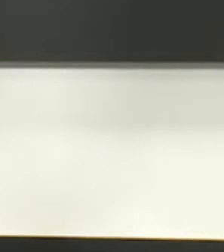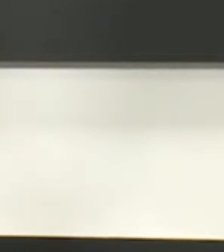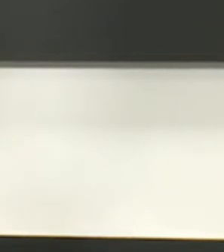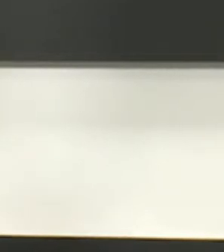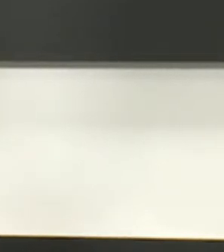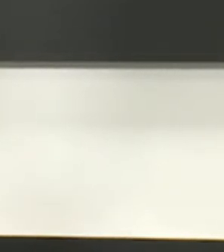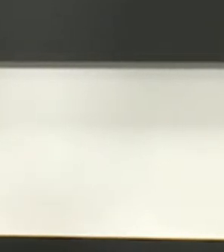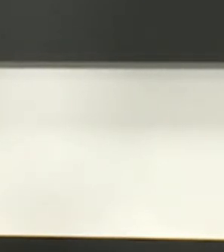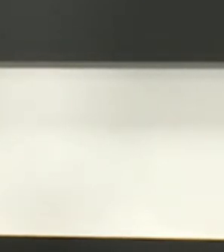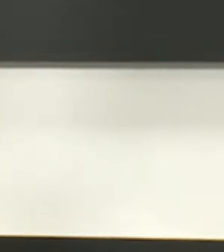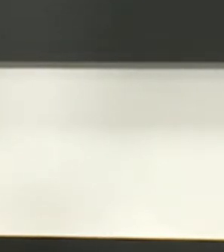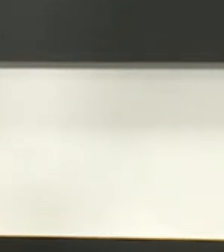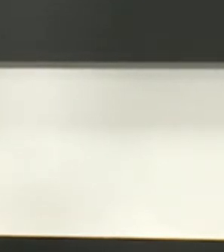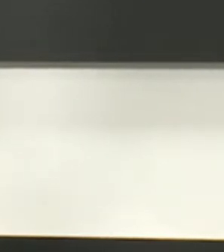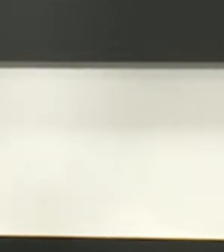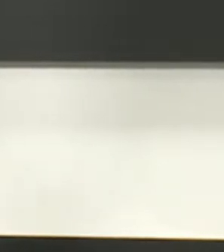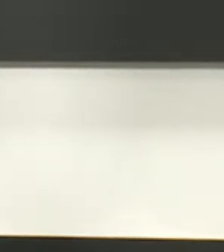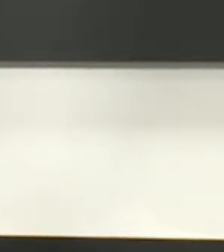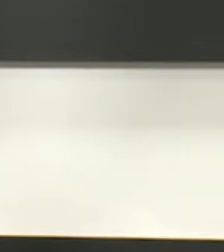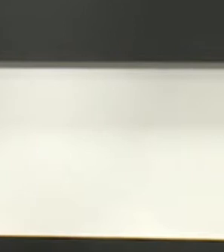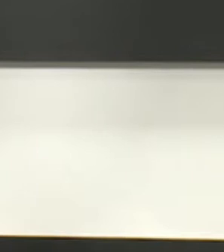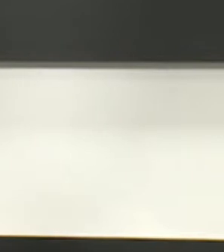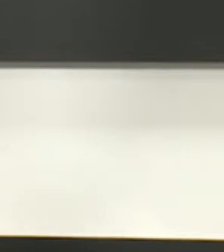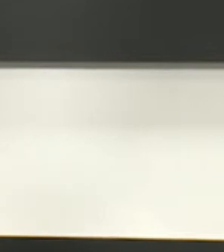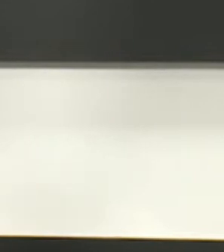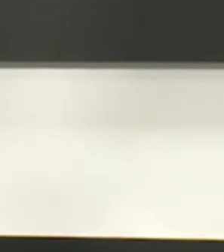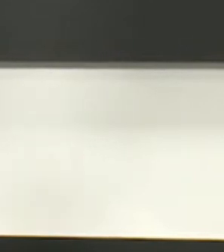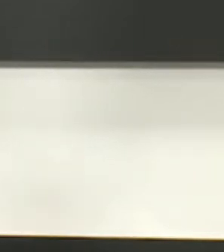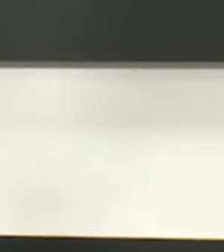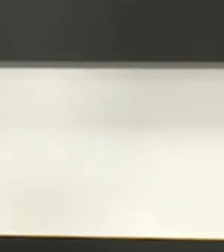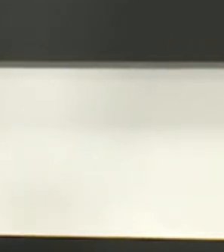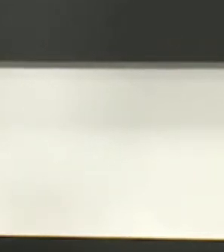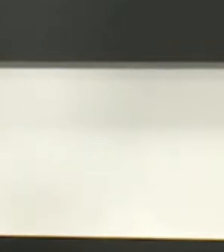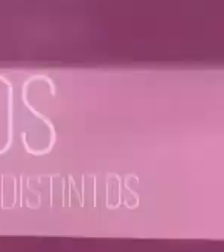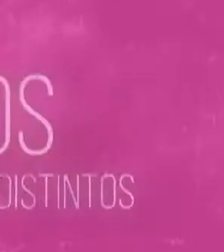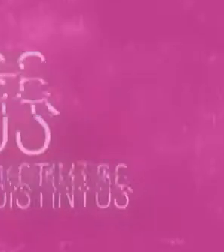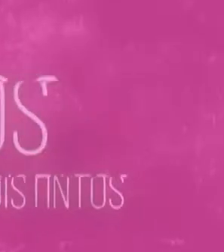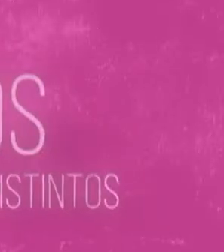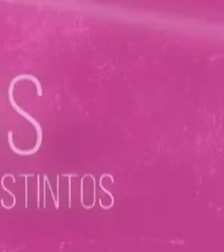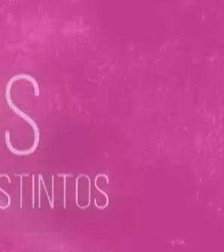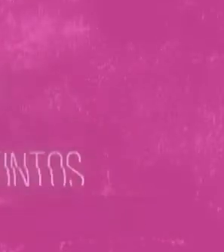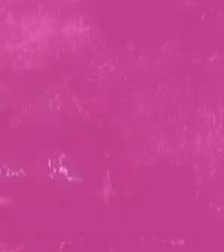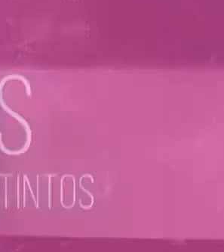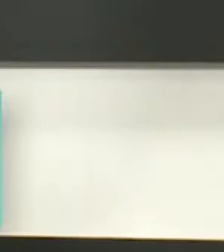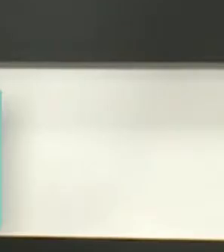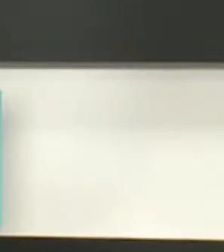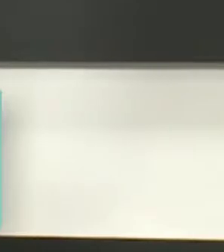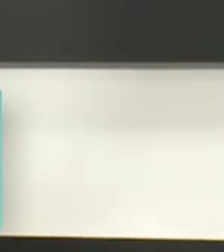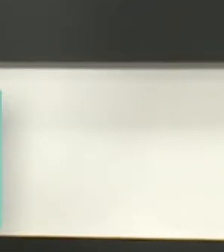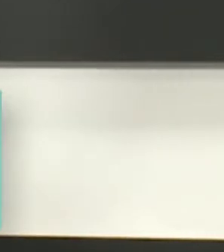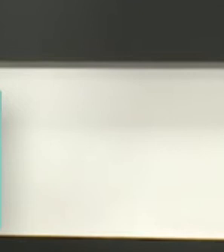un nuevo debate, en este caso la edad de imputabilidad. Un tema que se viene hablando desde principio de año y de hace muchos